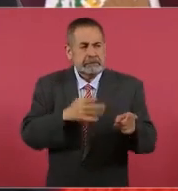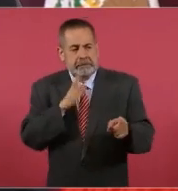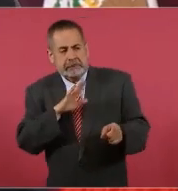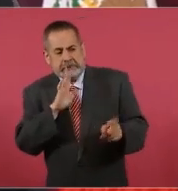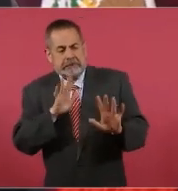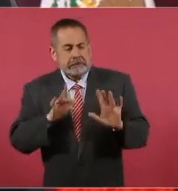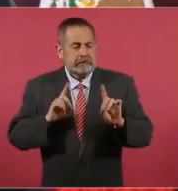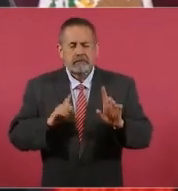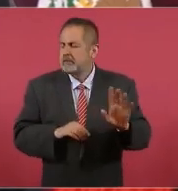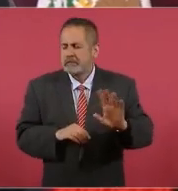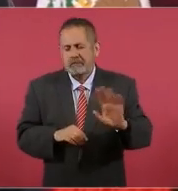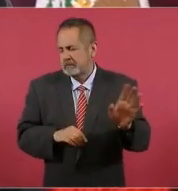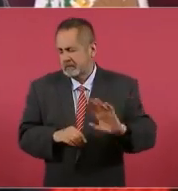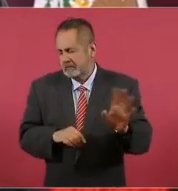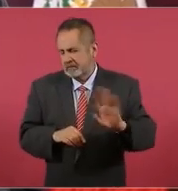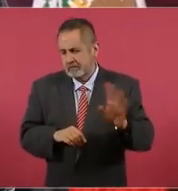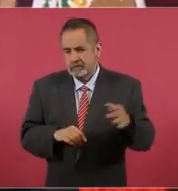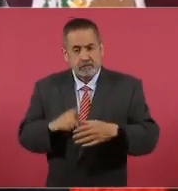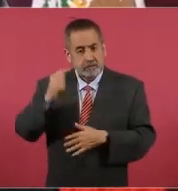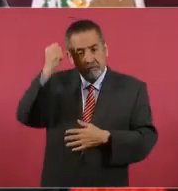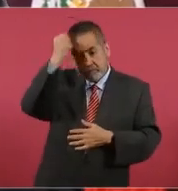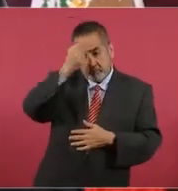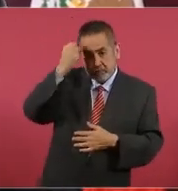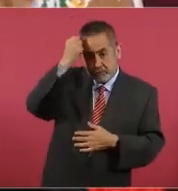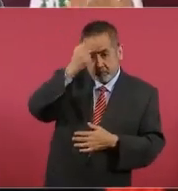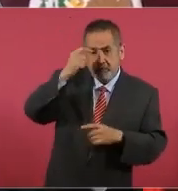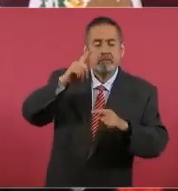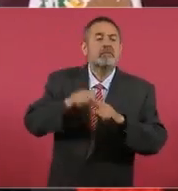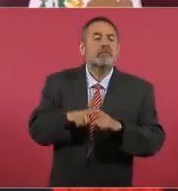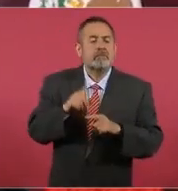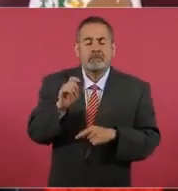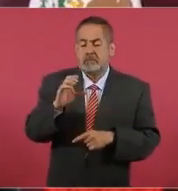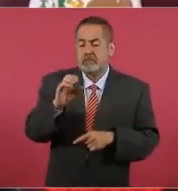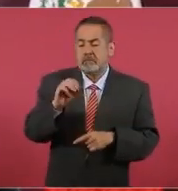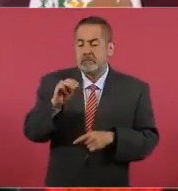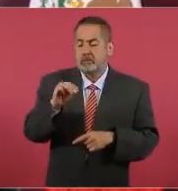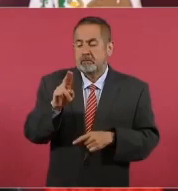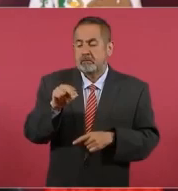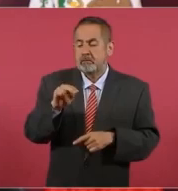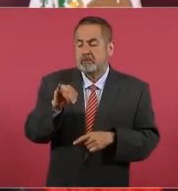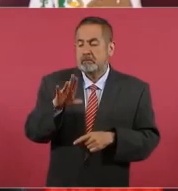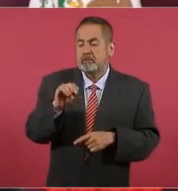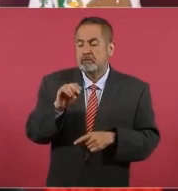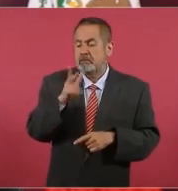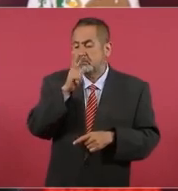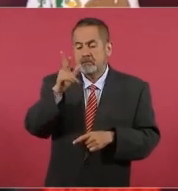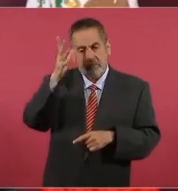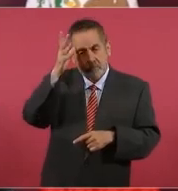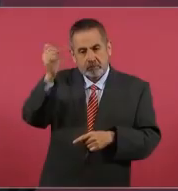definíamos. En lo teórico es darle a cada quien